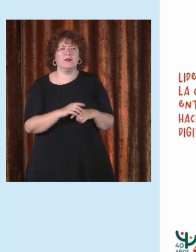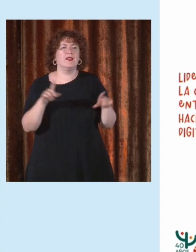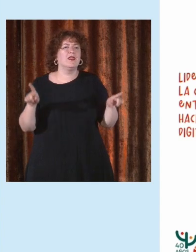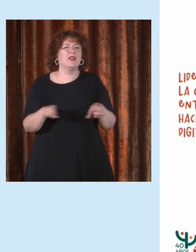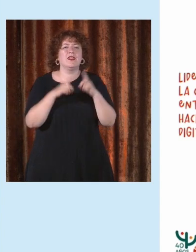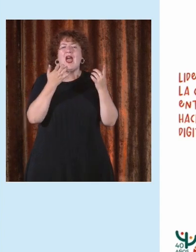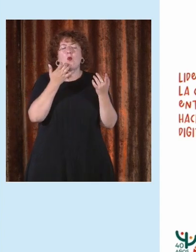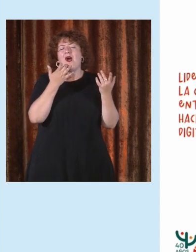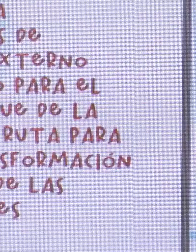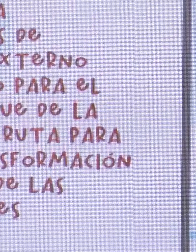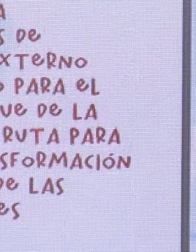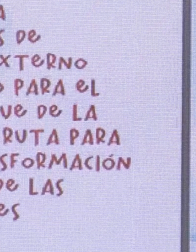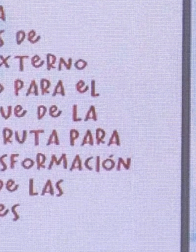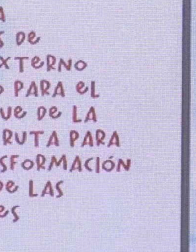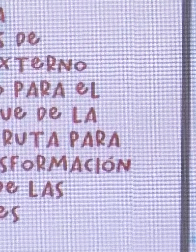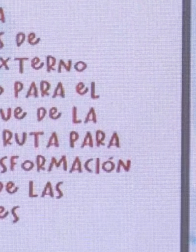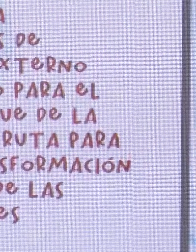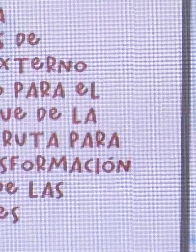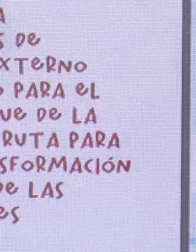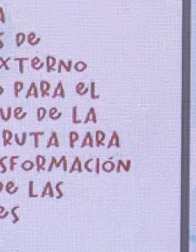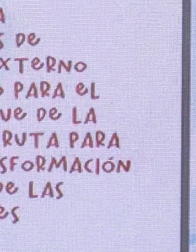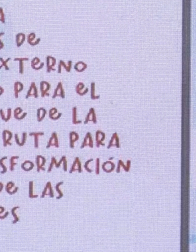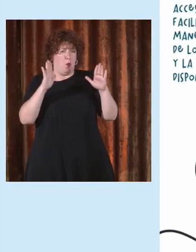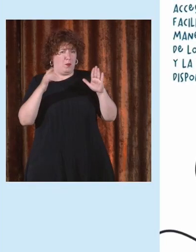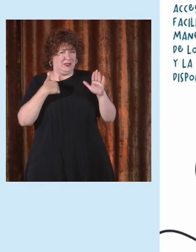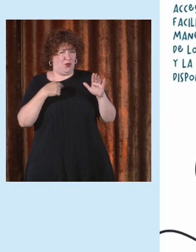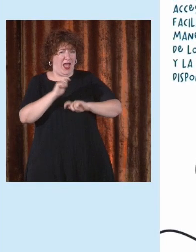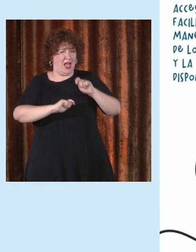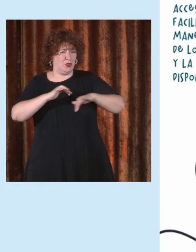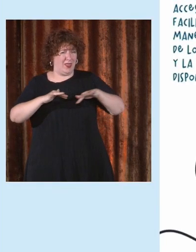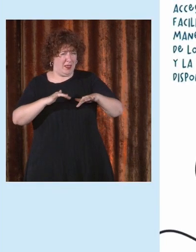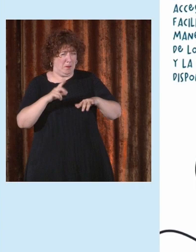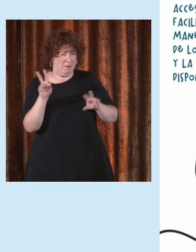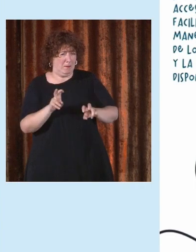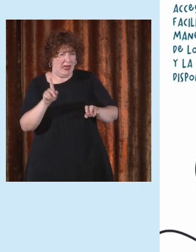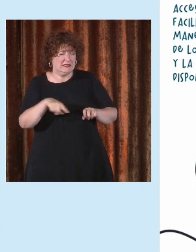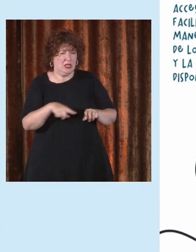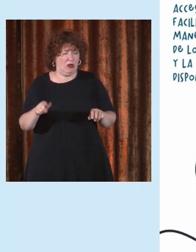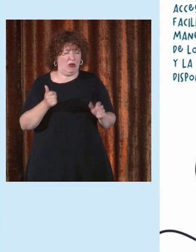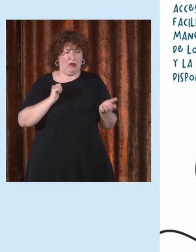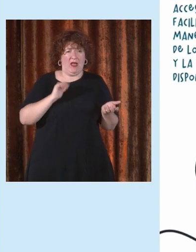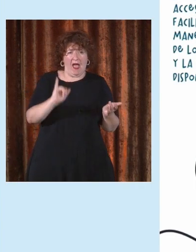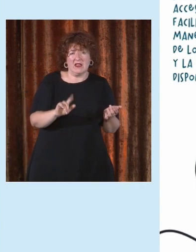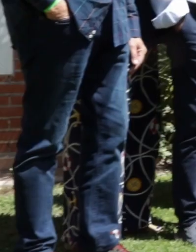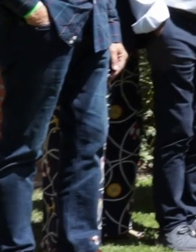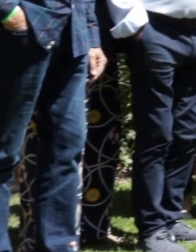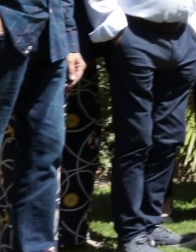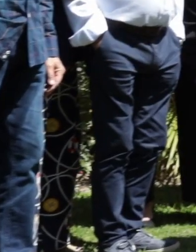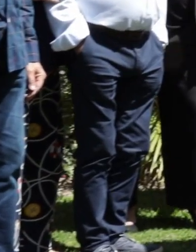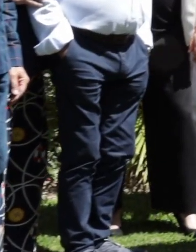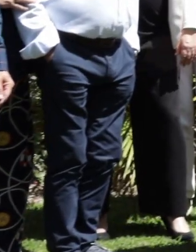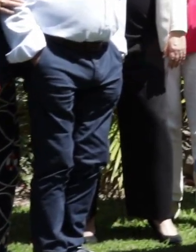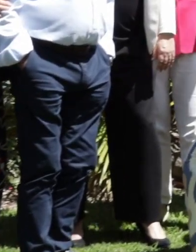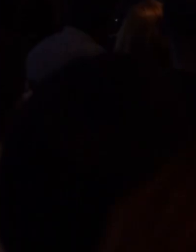independientemente del momento de madurez digital en que se encuentre. Vamos a intercambiar, sobre todo, buenas prácticas y aprendizajes.